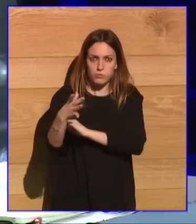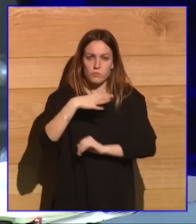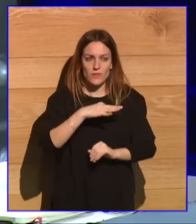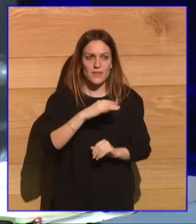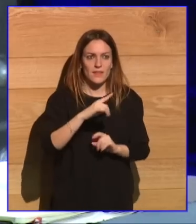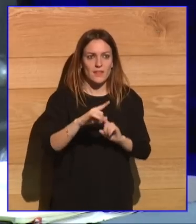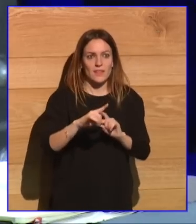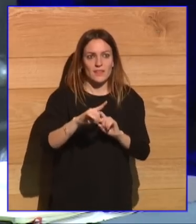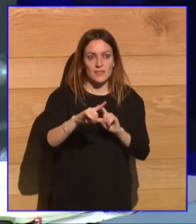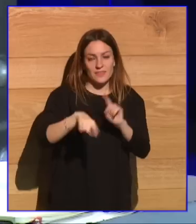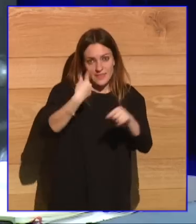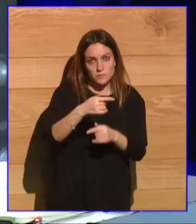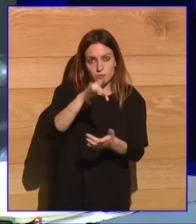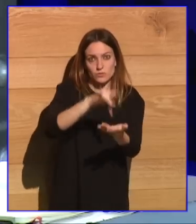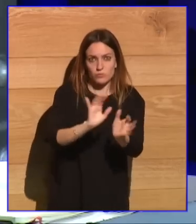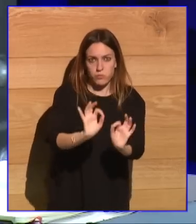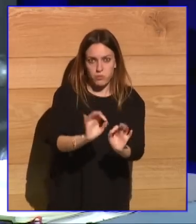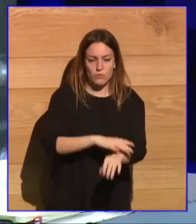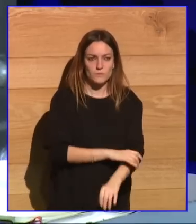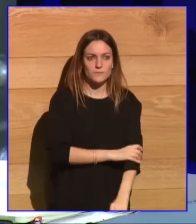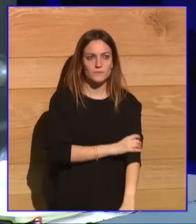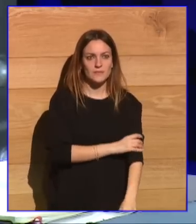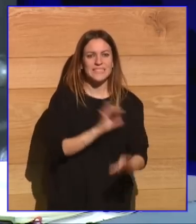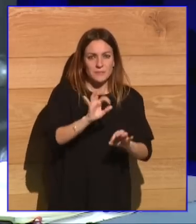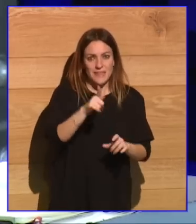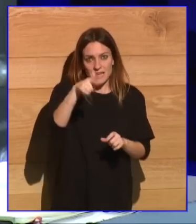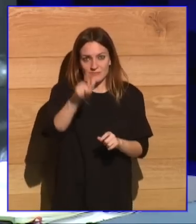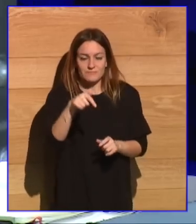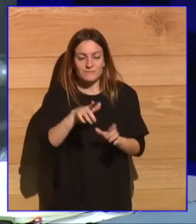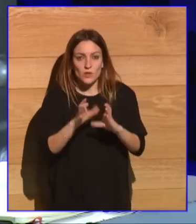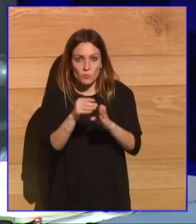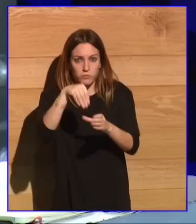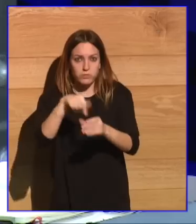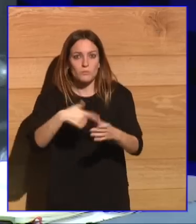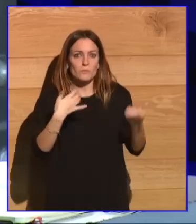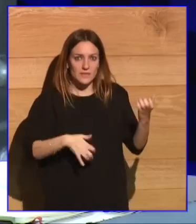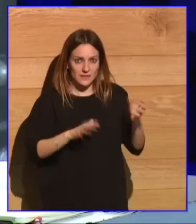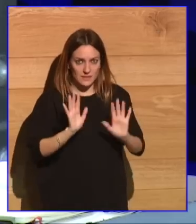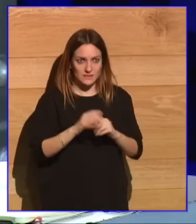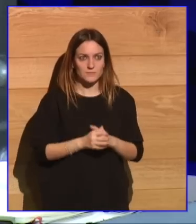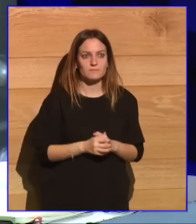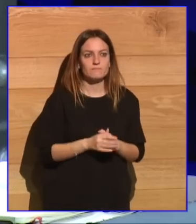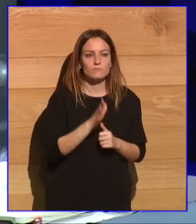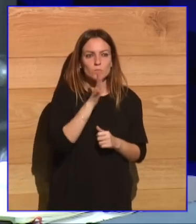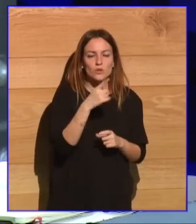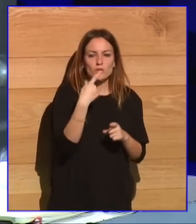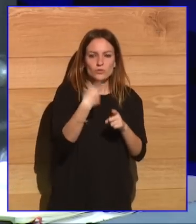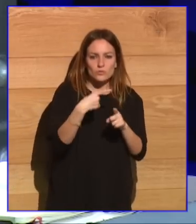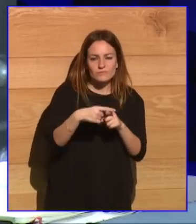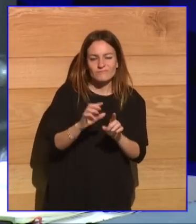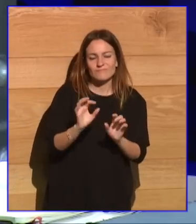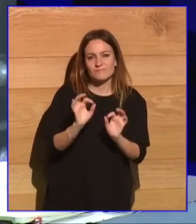futuro cisma, ¿no? Sobre todo con Dave Gilmour, el guitarrista, porque empieza a hacer obras, bueno, muy